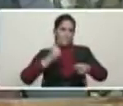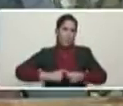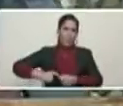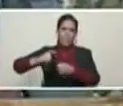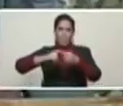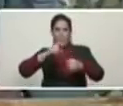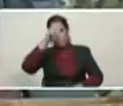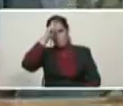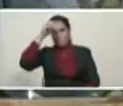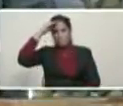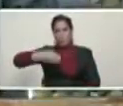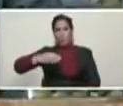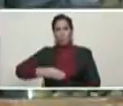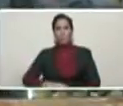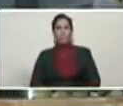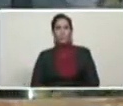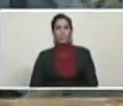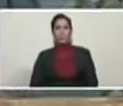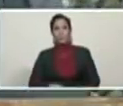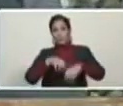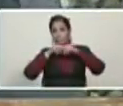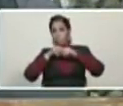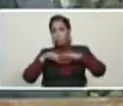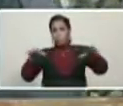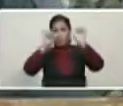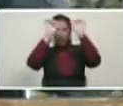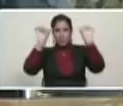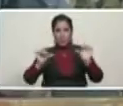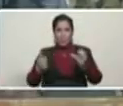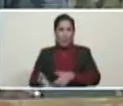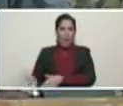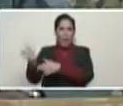Nacional Bolivariana, para desplegar el sistema de armas